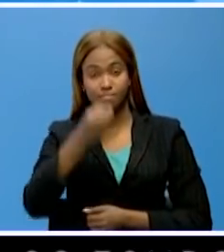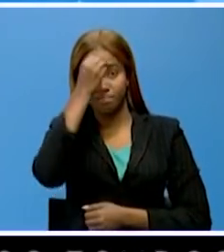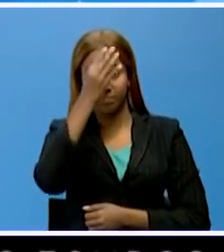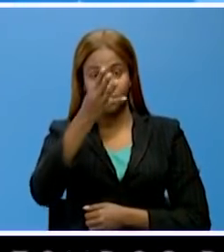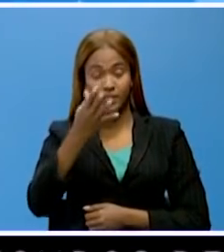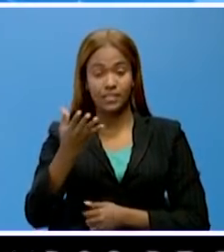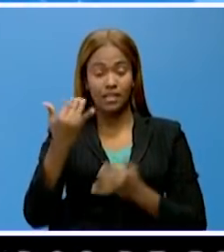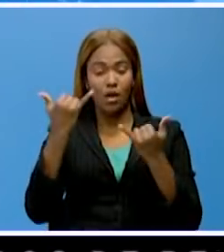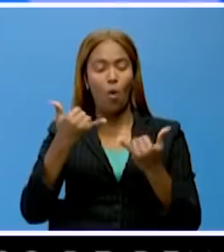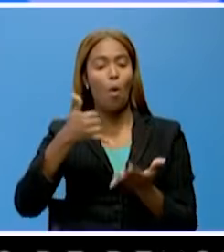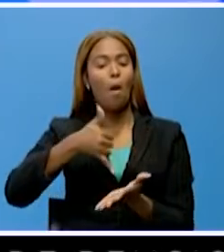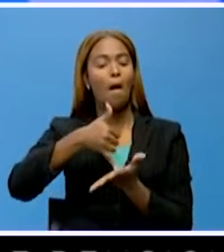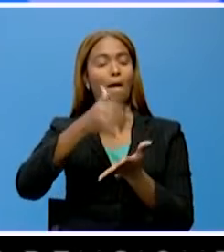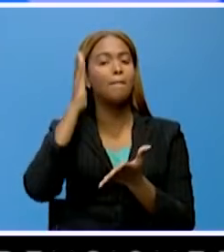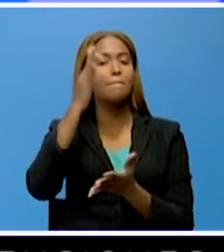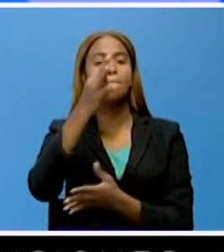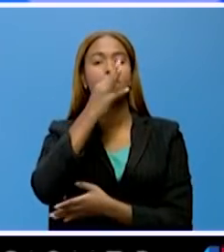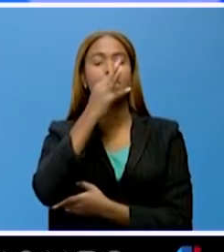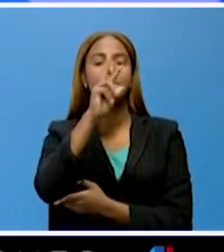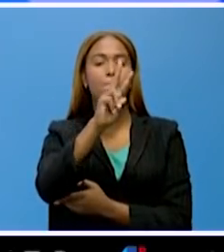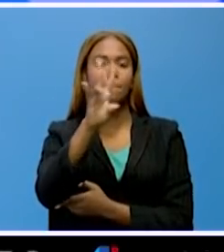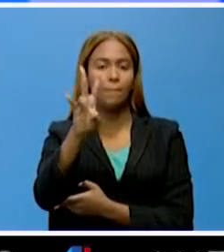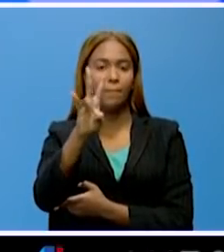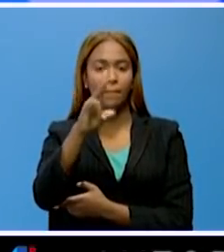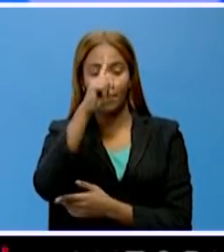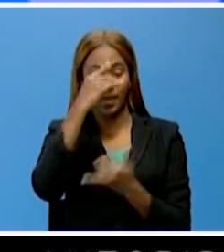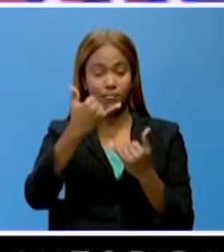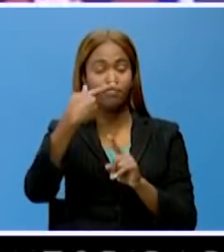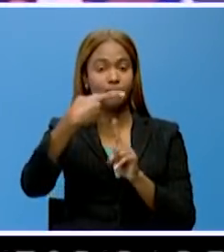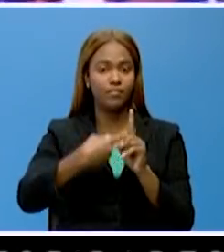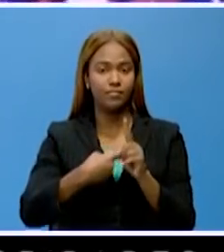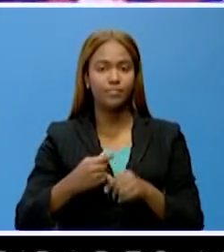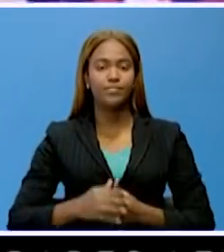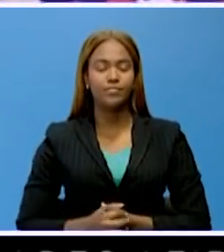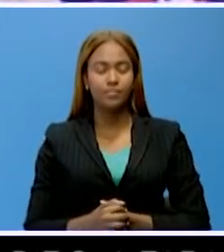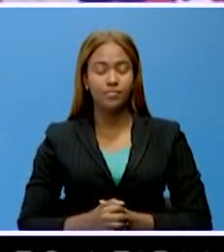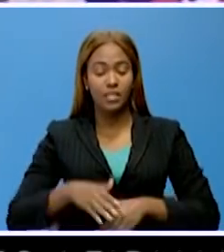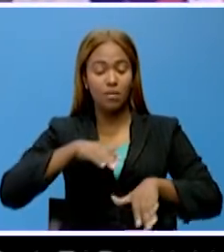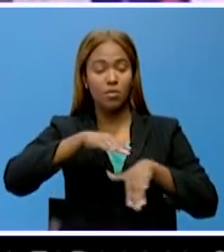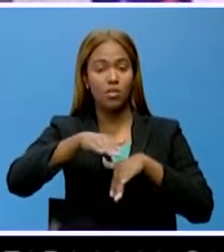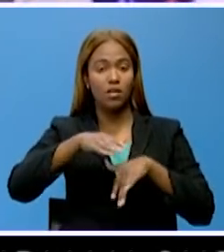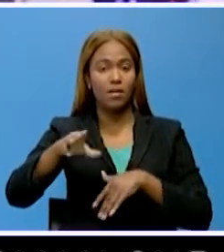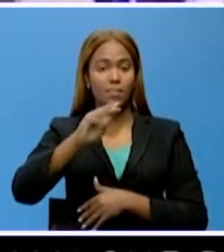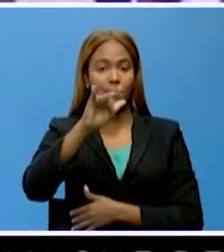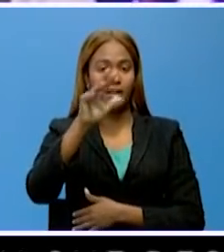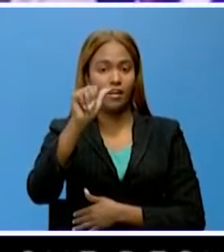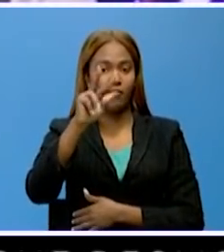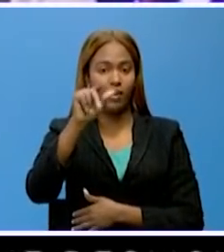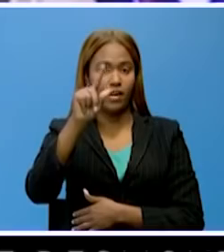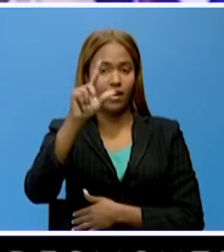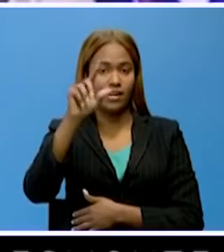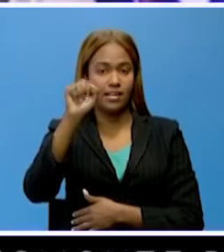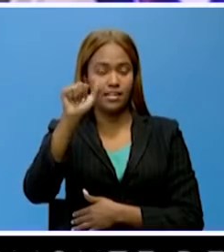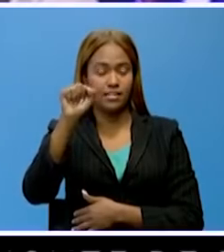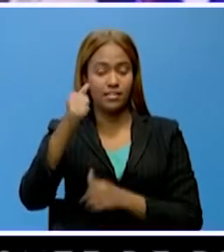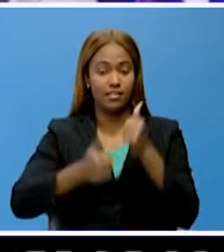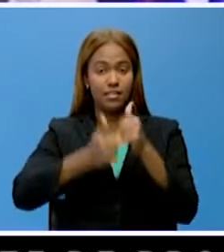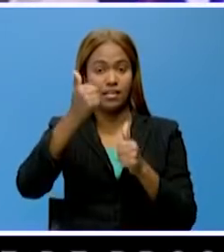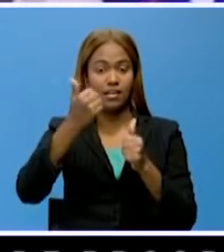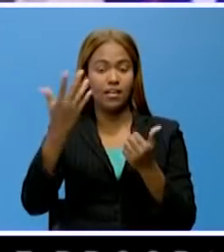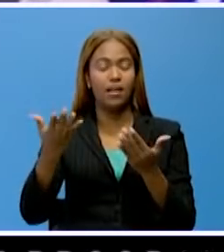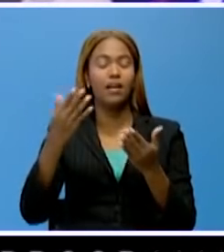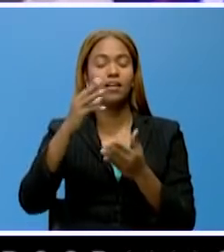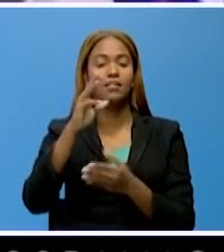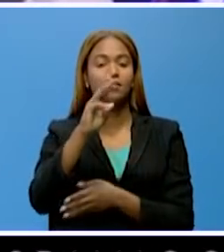cuento que el certamen se celebrará el próximo 27 de este mes. La modelo María Vargas, quien ganó el concurso Miss Petit